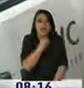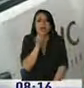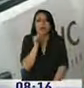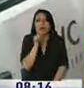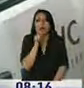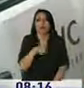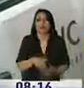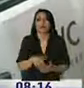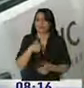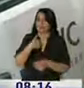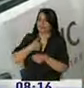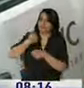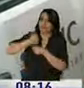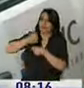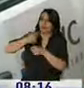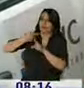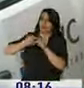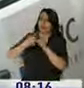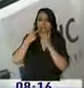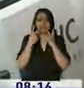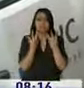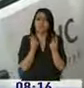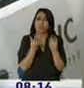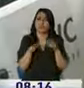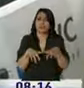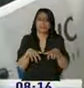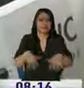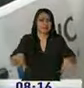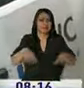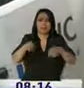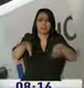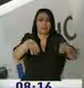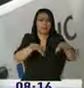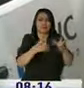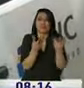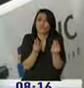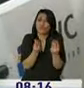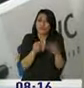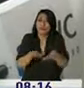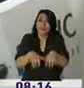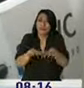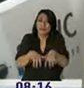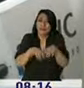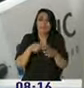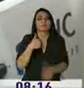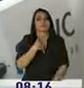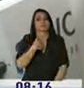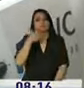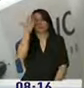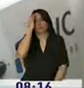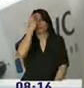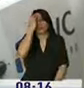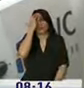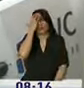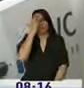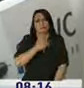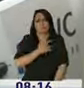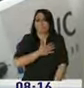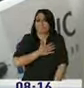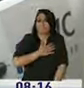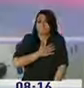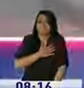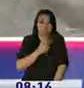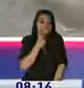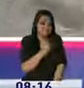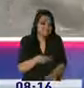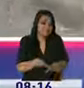así aquí hace un mes y les he visto muchos perritos que están en la calle. Entonces esa ha sido mi preocupación y me da mucha pena verles de aquí. Entonces he